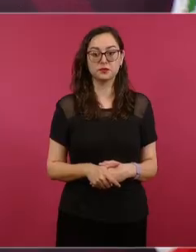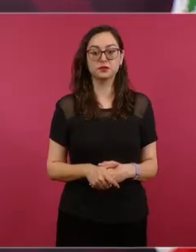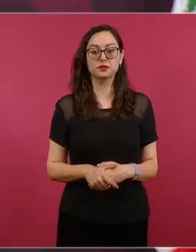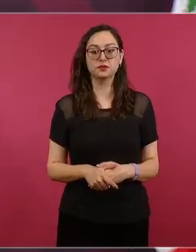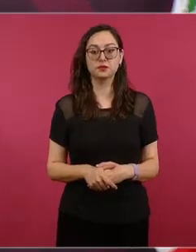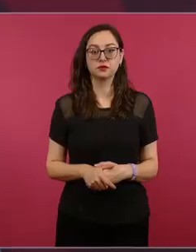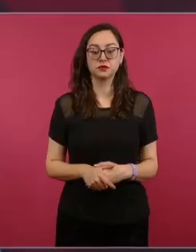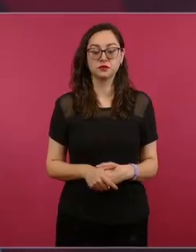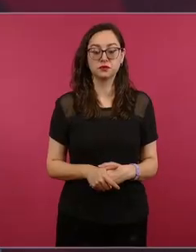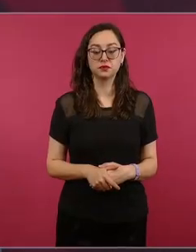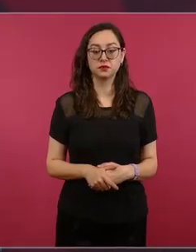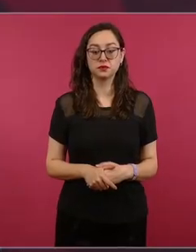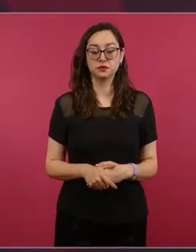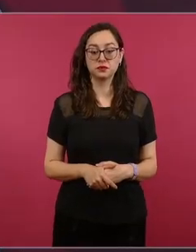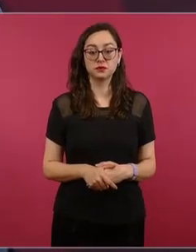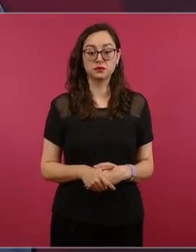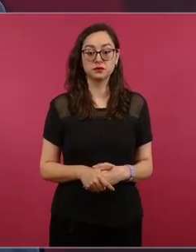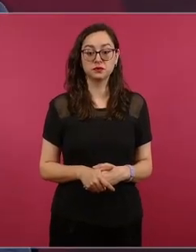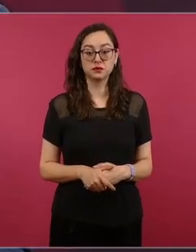Nosotros nos